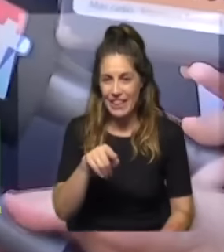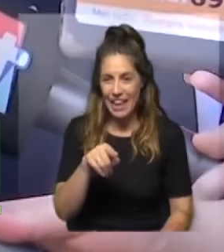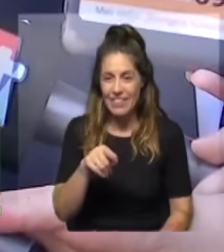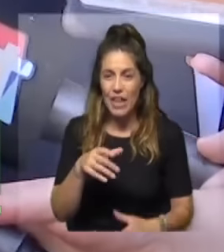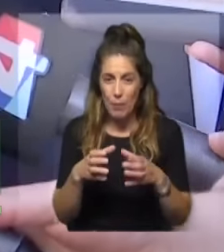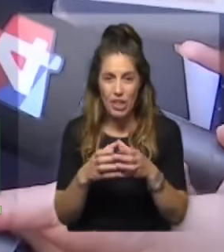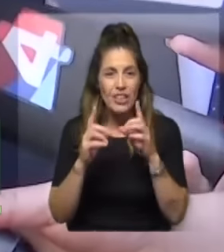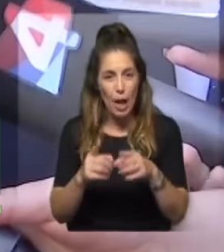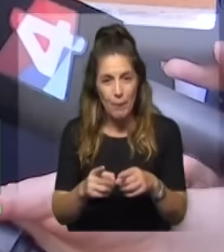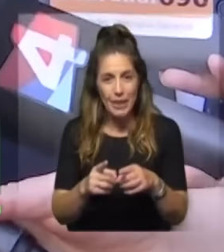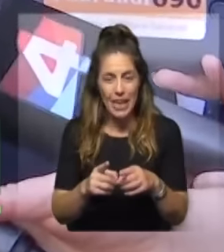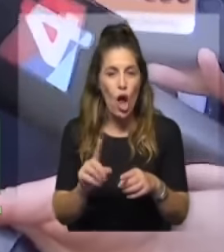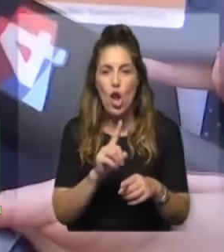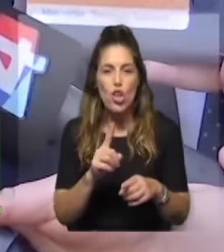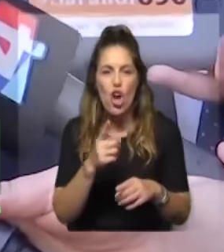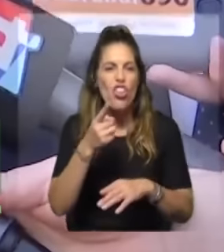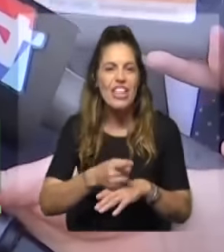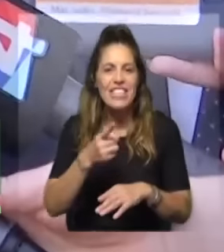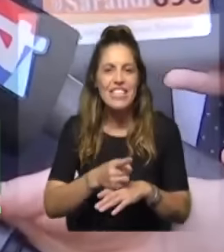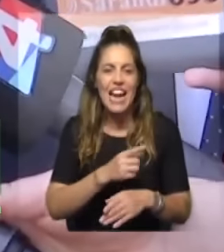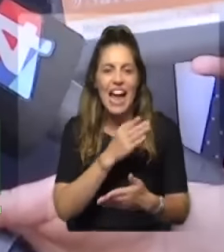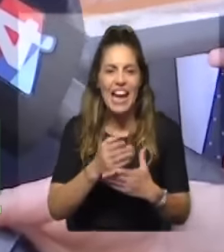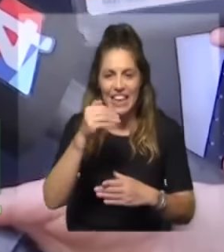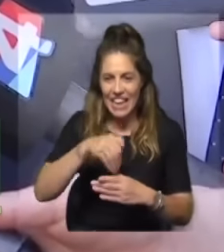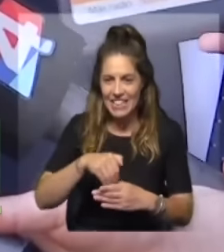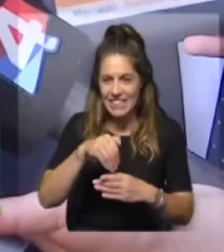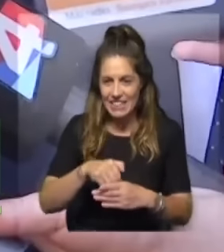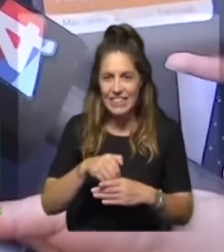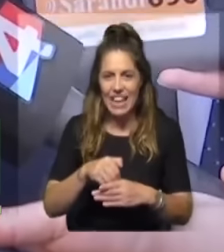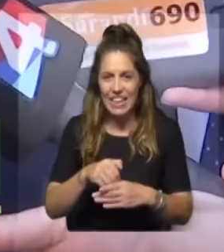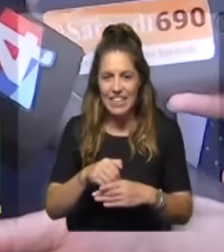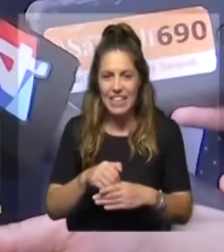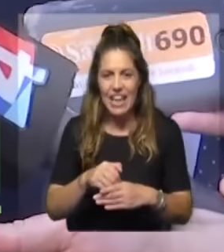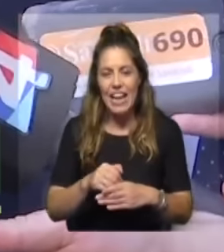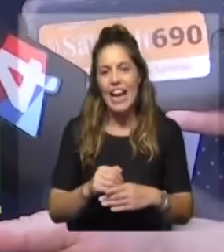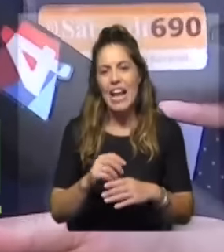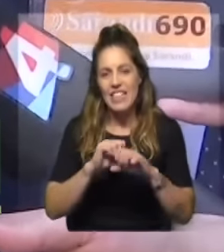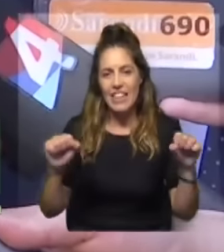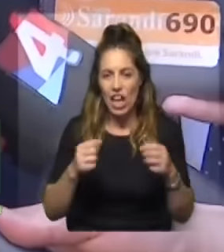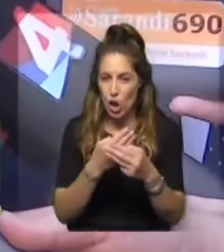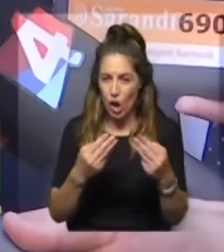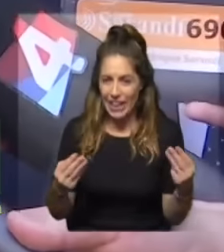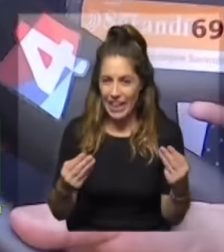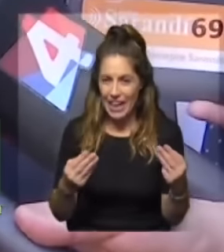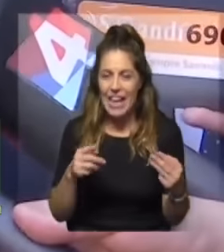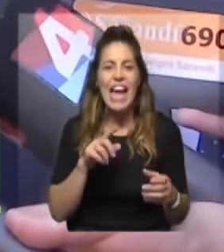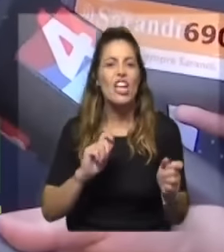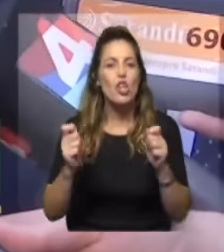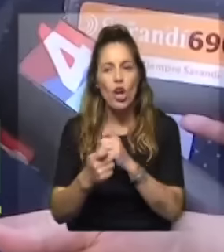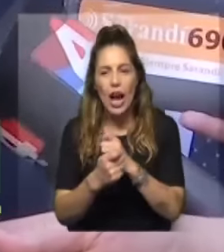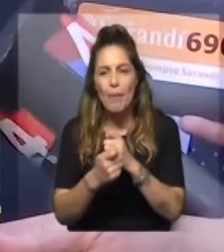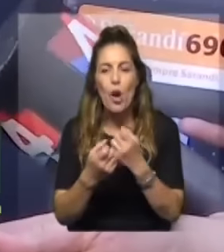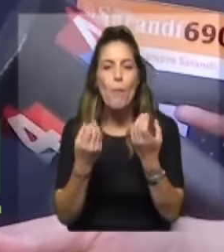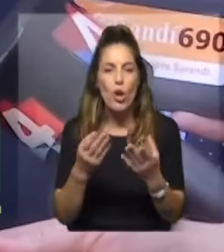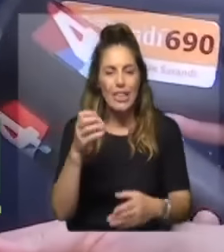decidió dejar vacante hasta las internas el cargo principal que es el de secretario general Porque estos cambios se deben a que Julio